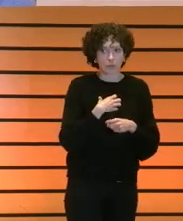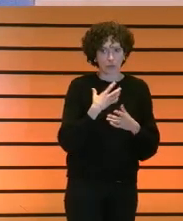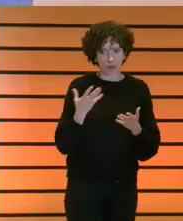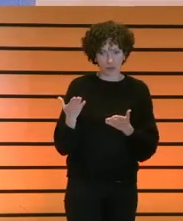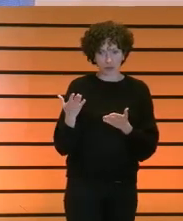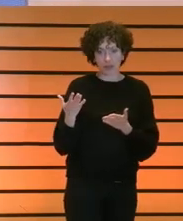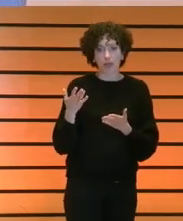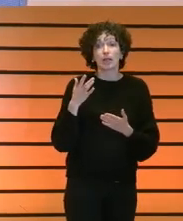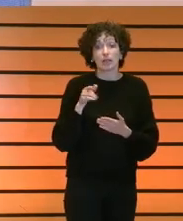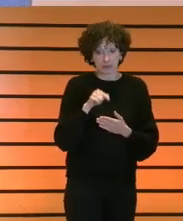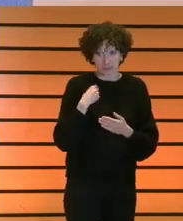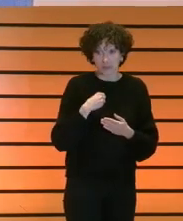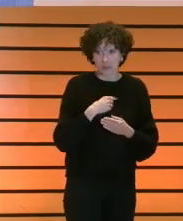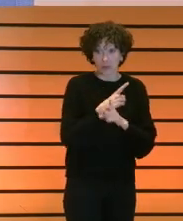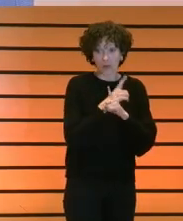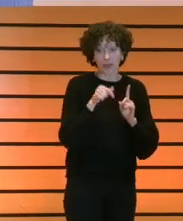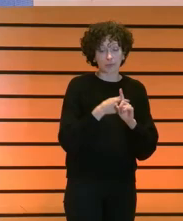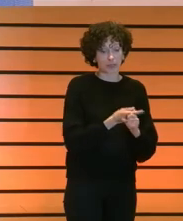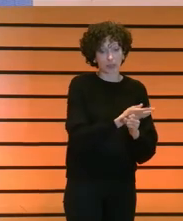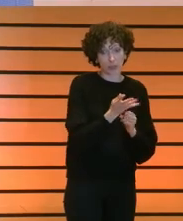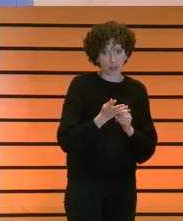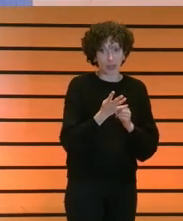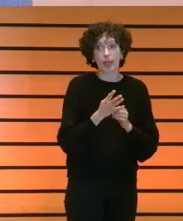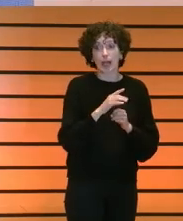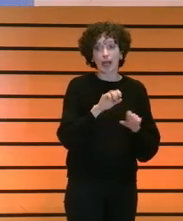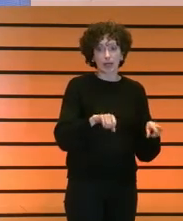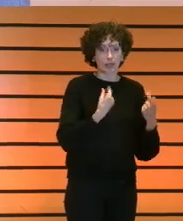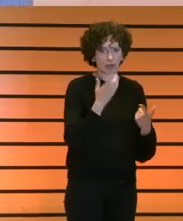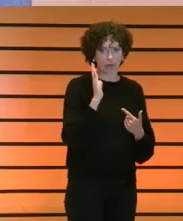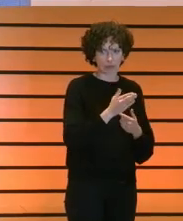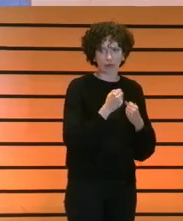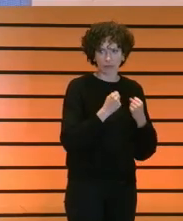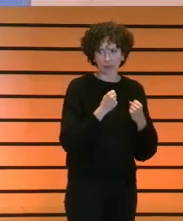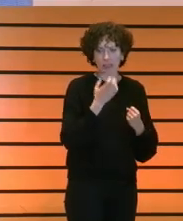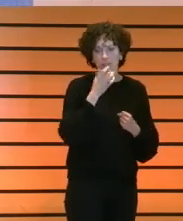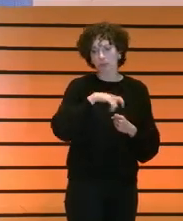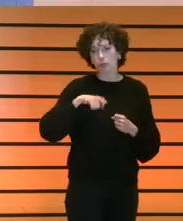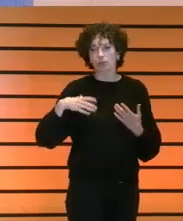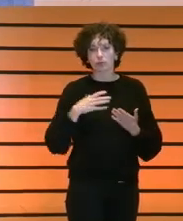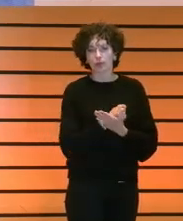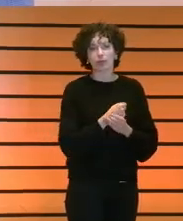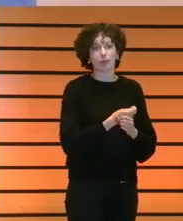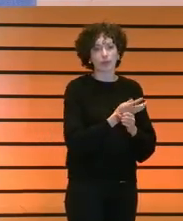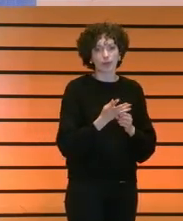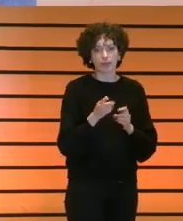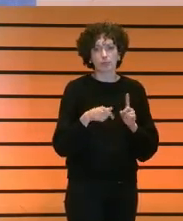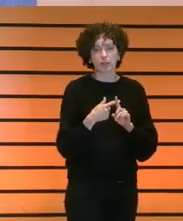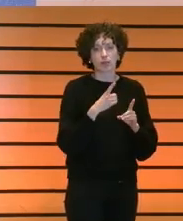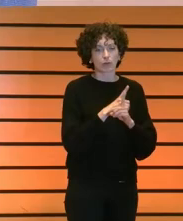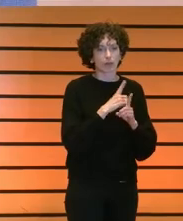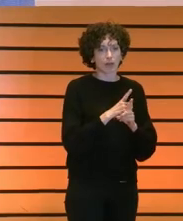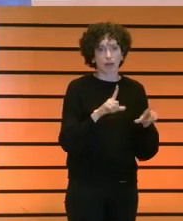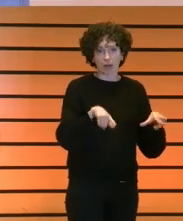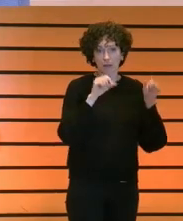realmente tienen un impacto medioambiental muy elevado. Si todo el mundo tuviera que tirar sus CDs y sus DVDs a la basura porque no existen